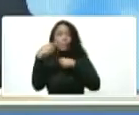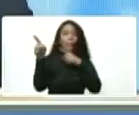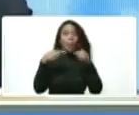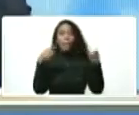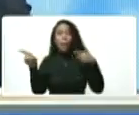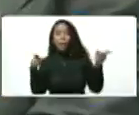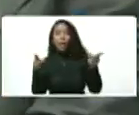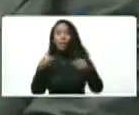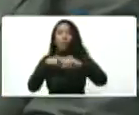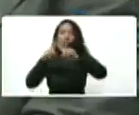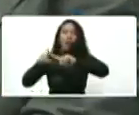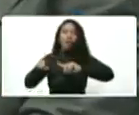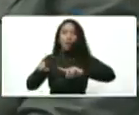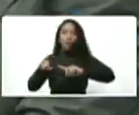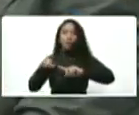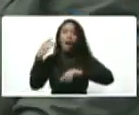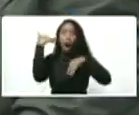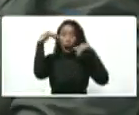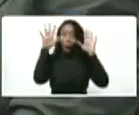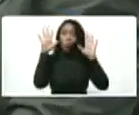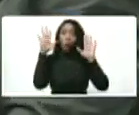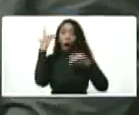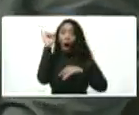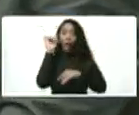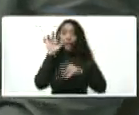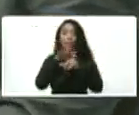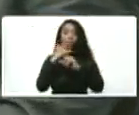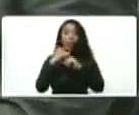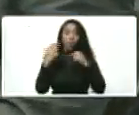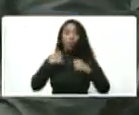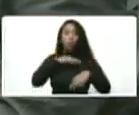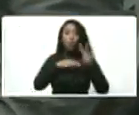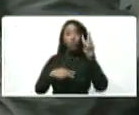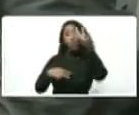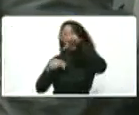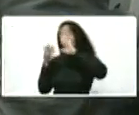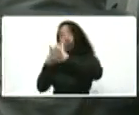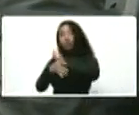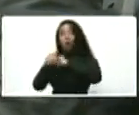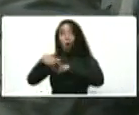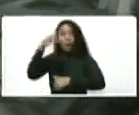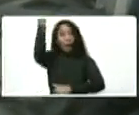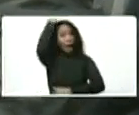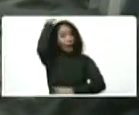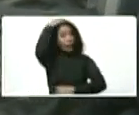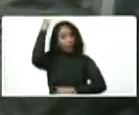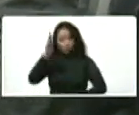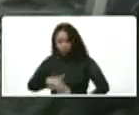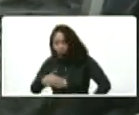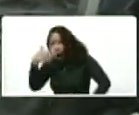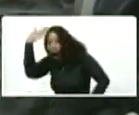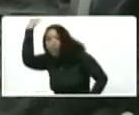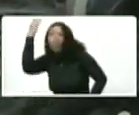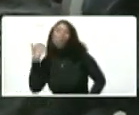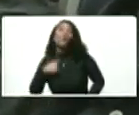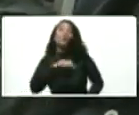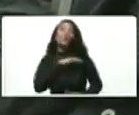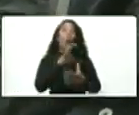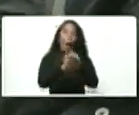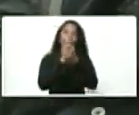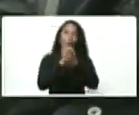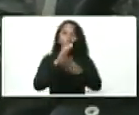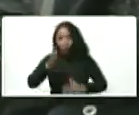Hoy tenemos, bueno, esa situación que estamos viendo. Hoy el reino de Arabia Saudita, nuestros amigos de Arabia